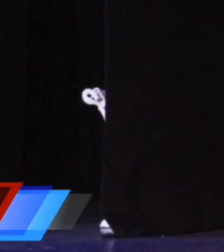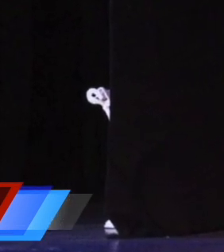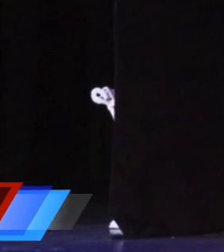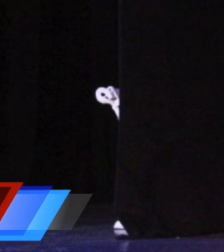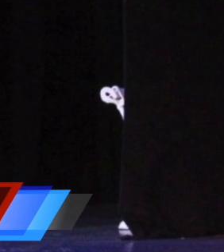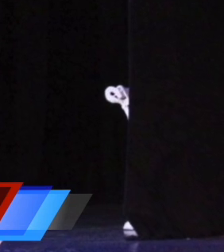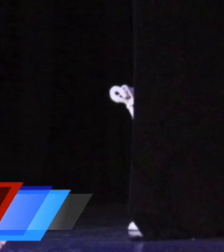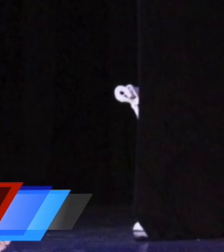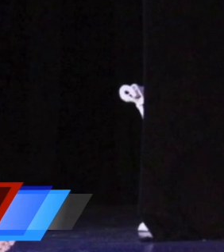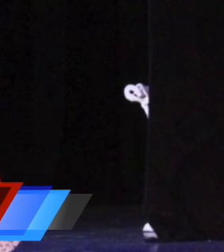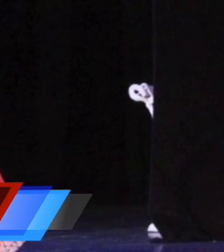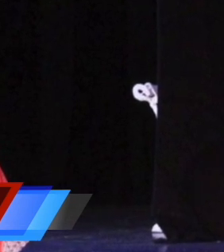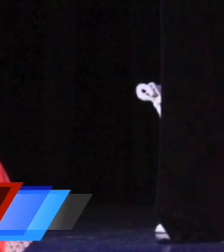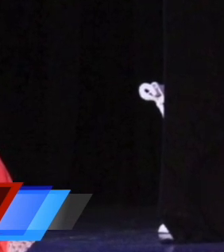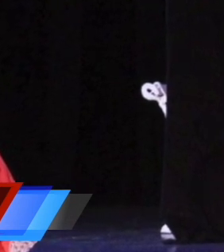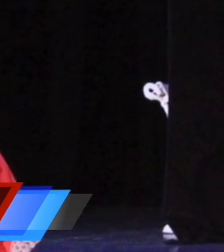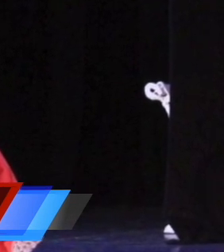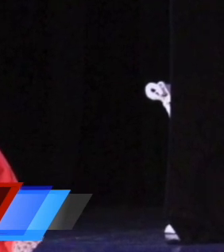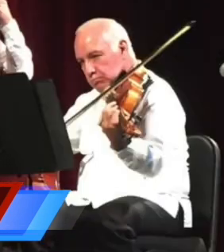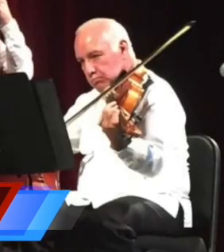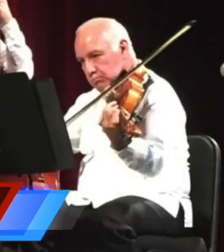dependencia o en su portal oficial